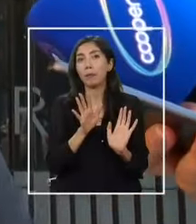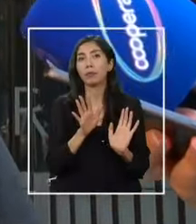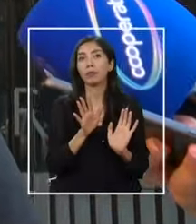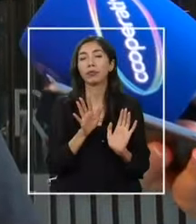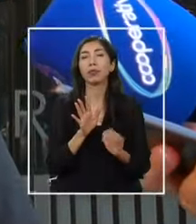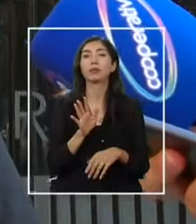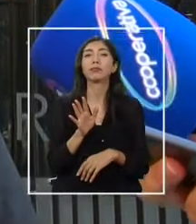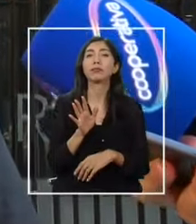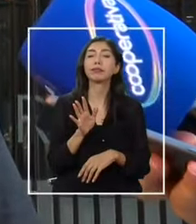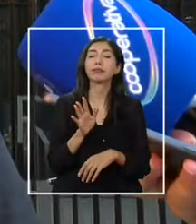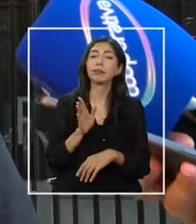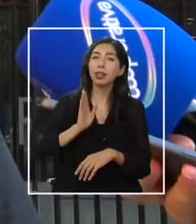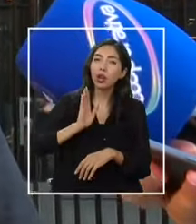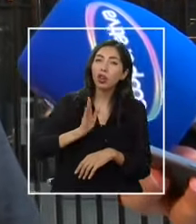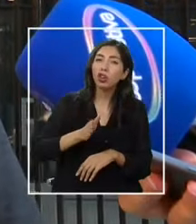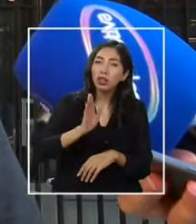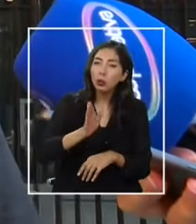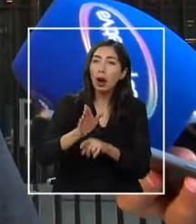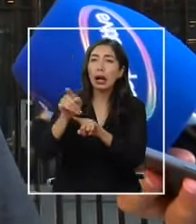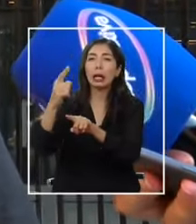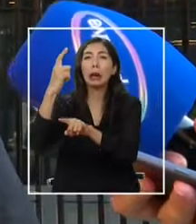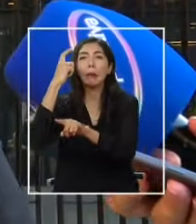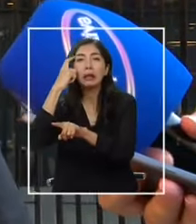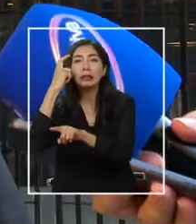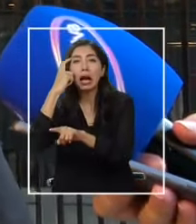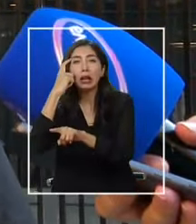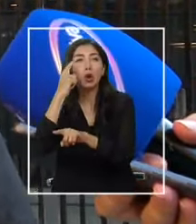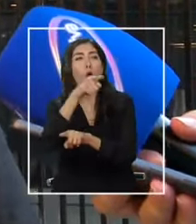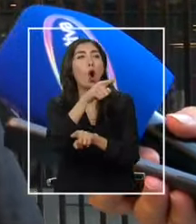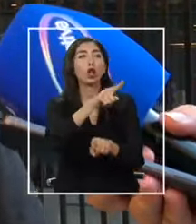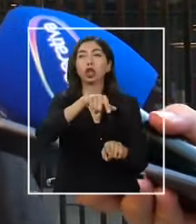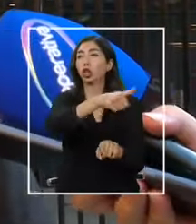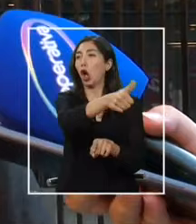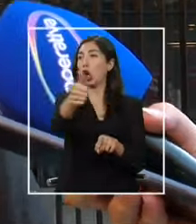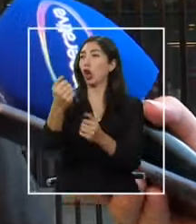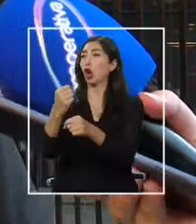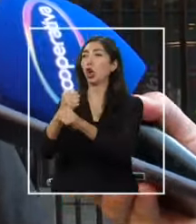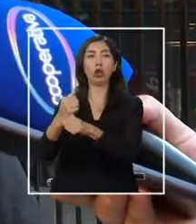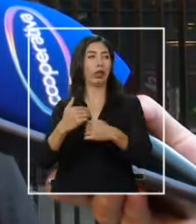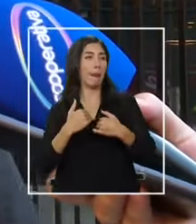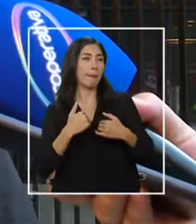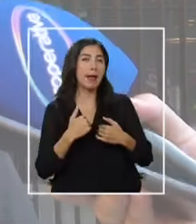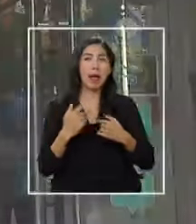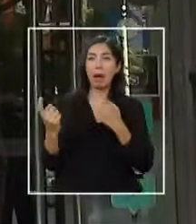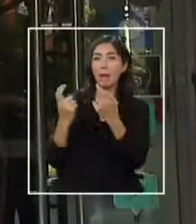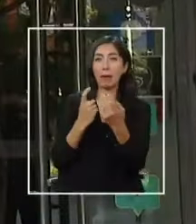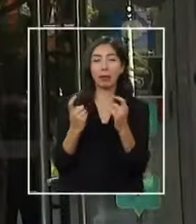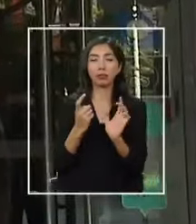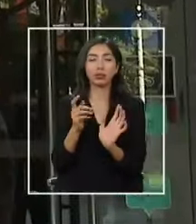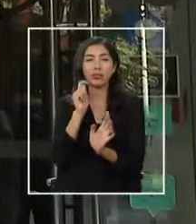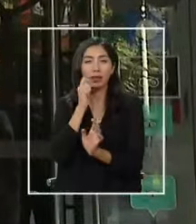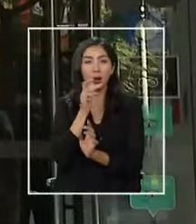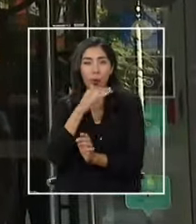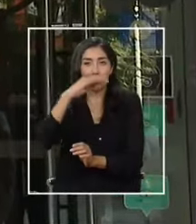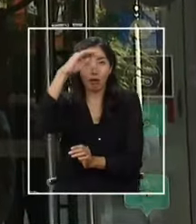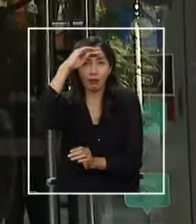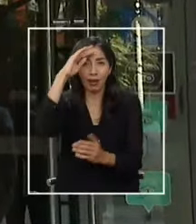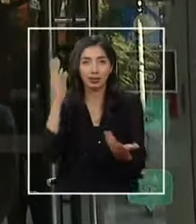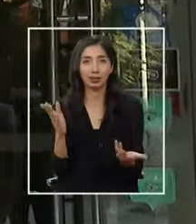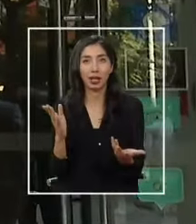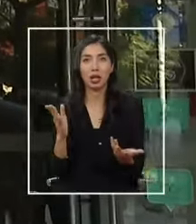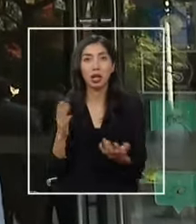poniendo teorías de conspiración creo que no ayuda a que la gente recupere la confianza. Yo no comparto francamente para